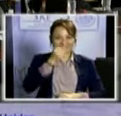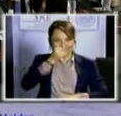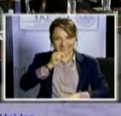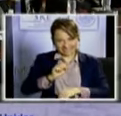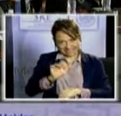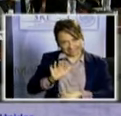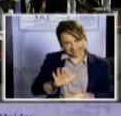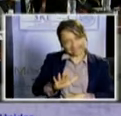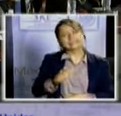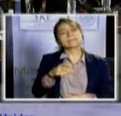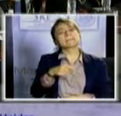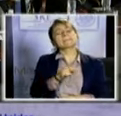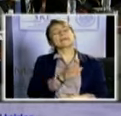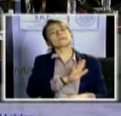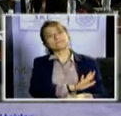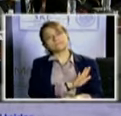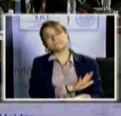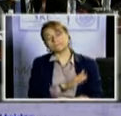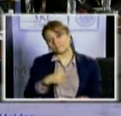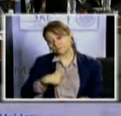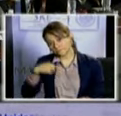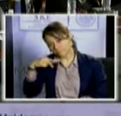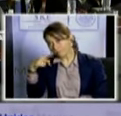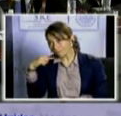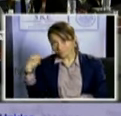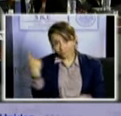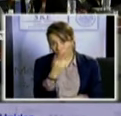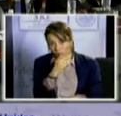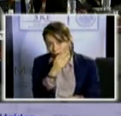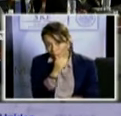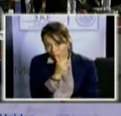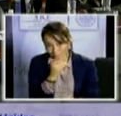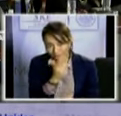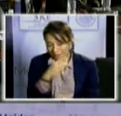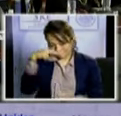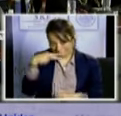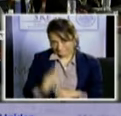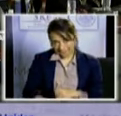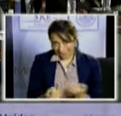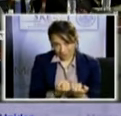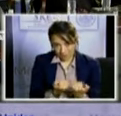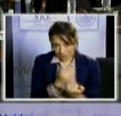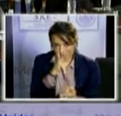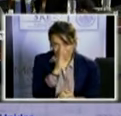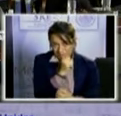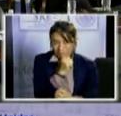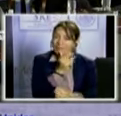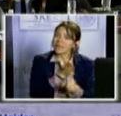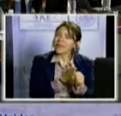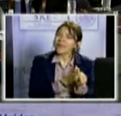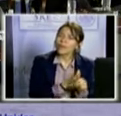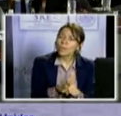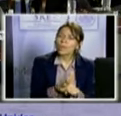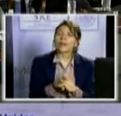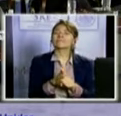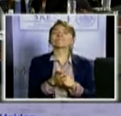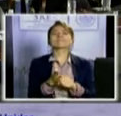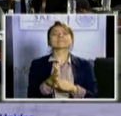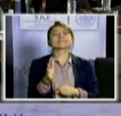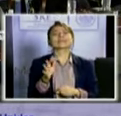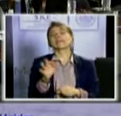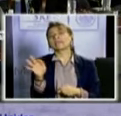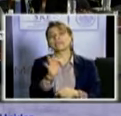miembros y en particular México. Y me refiero a la motivación principal, ¿por qué convocar a un periodo extraordinario de sesiones